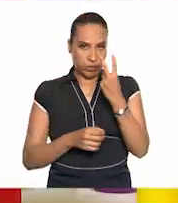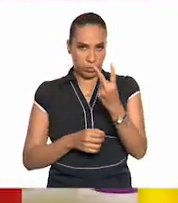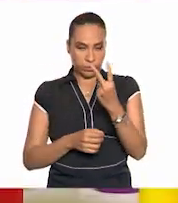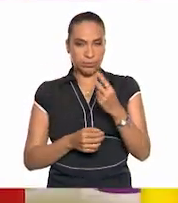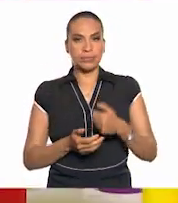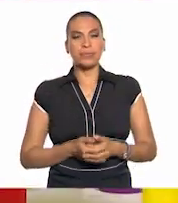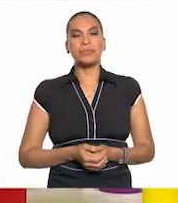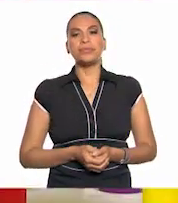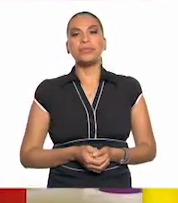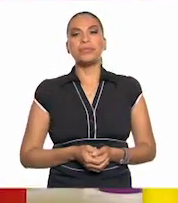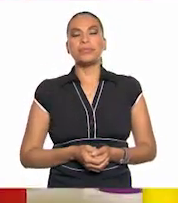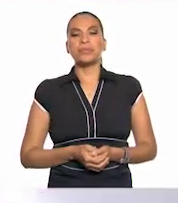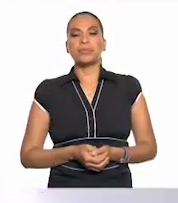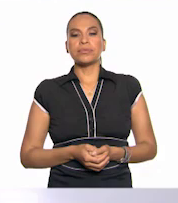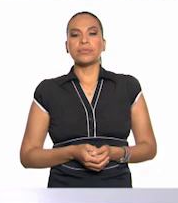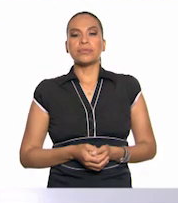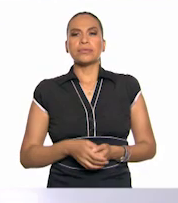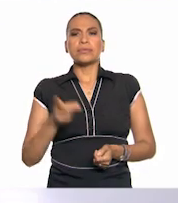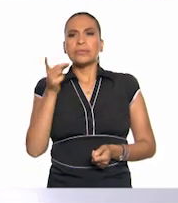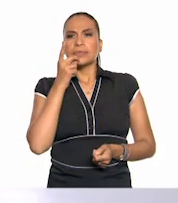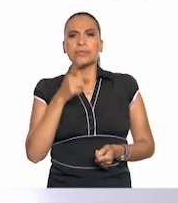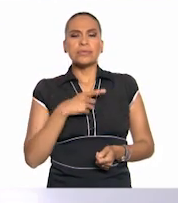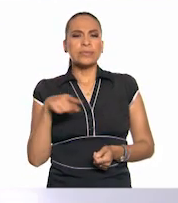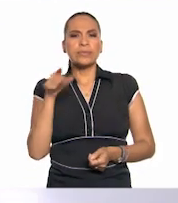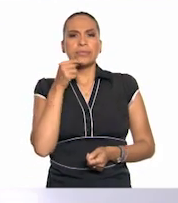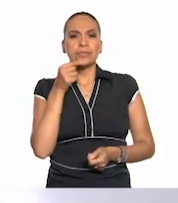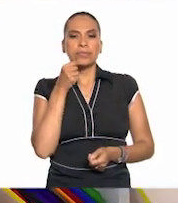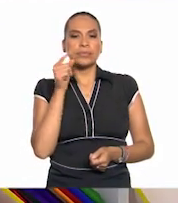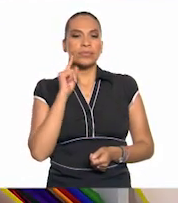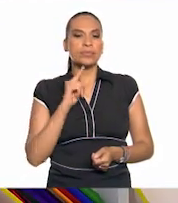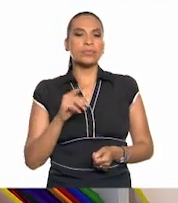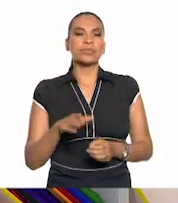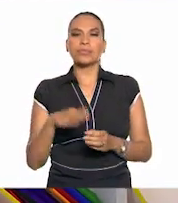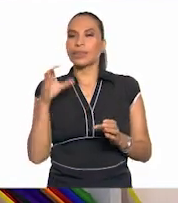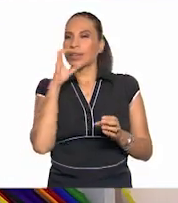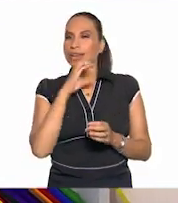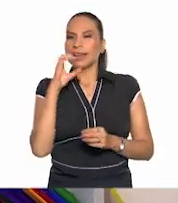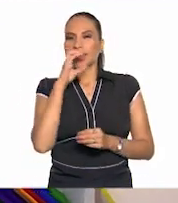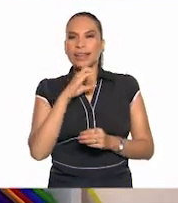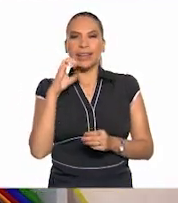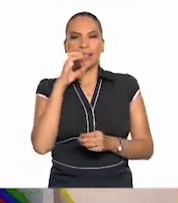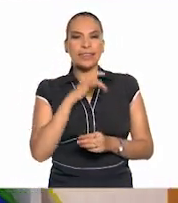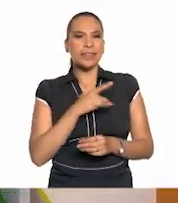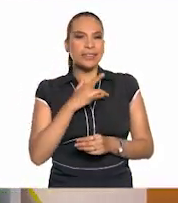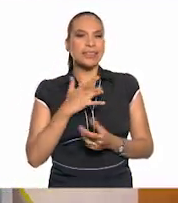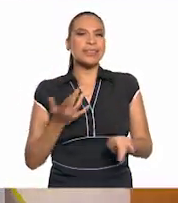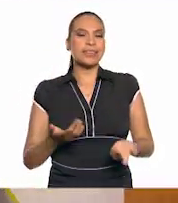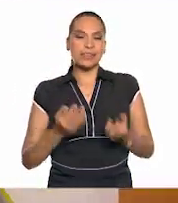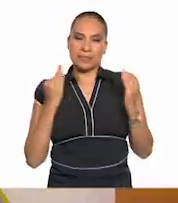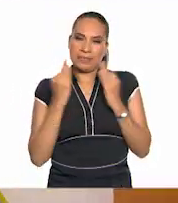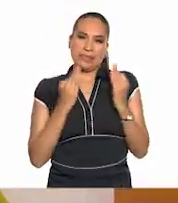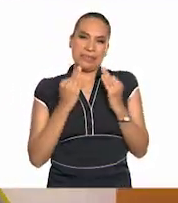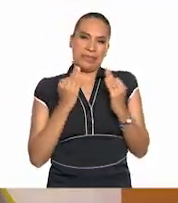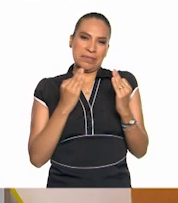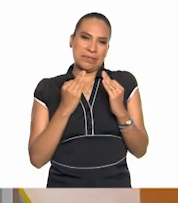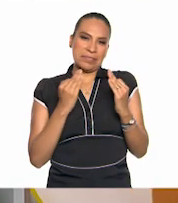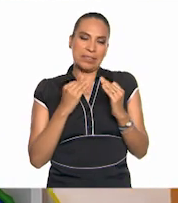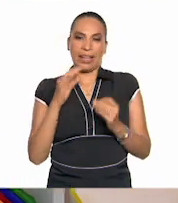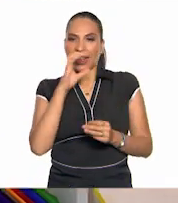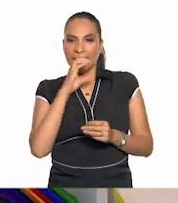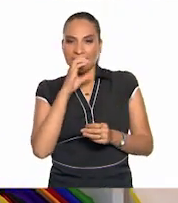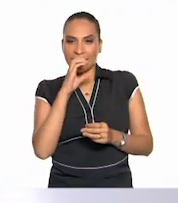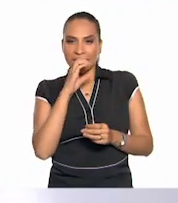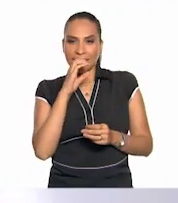dos. Díganme, niños y niñas. Caliente, caliente. ¿Caliente? Caliente. Frío.